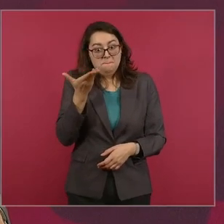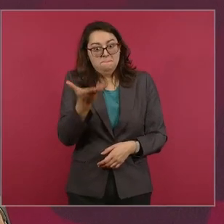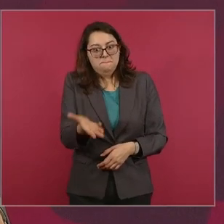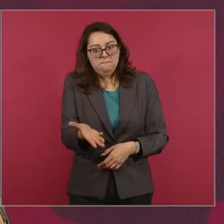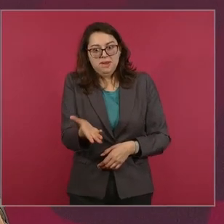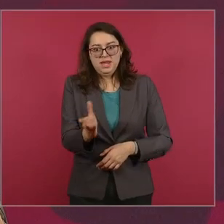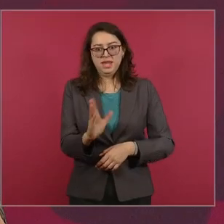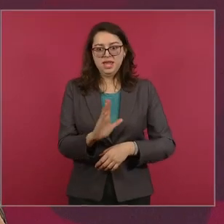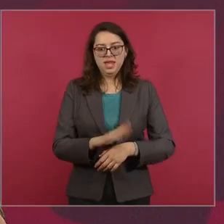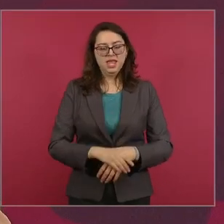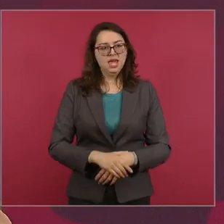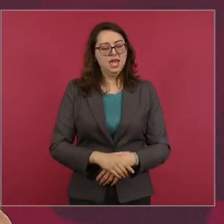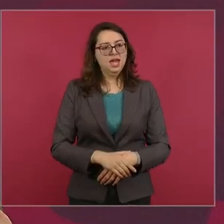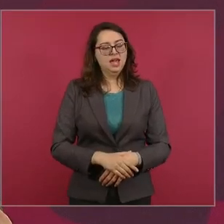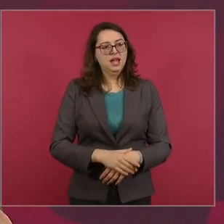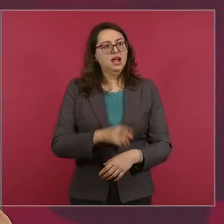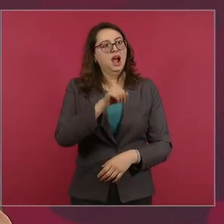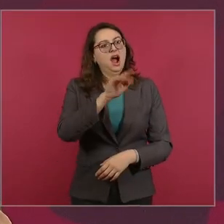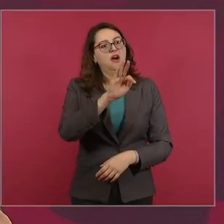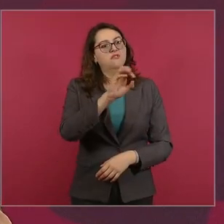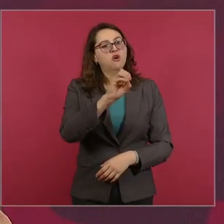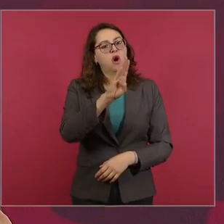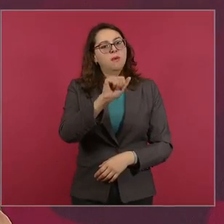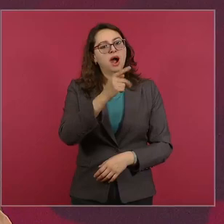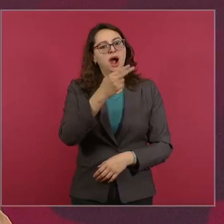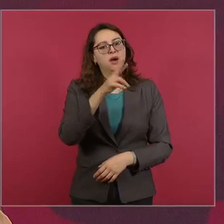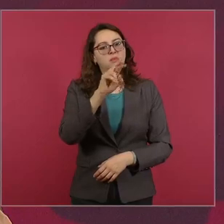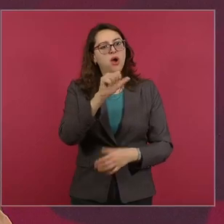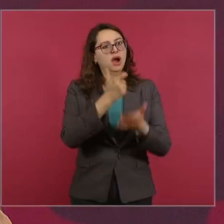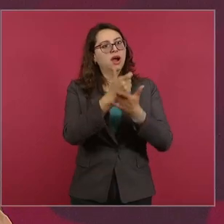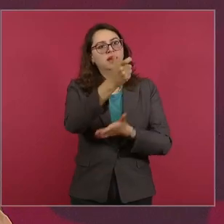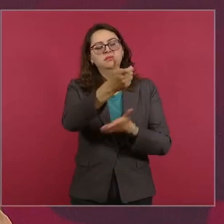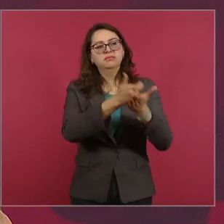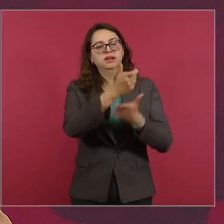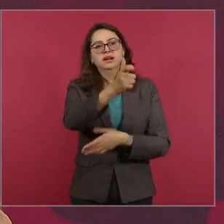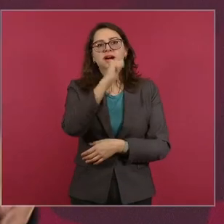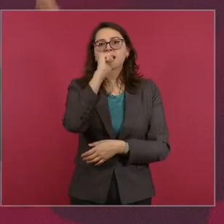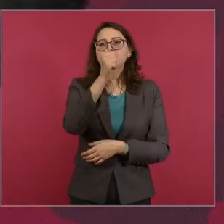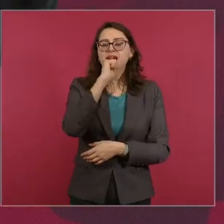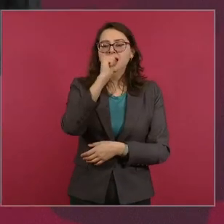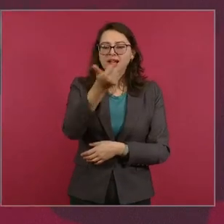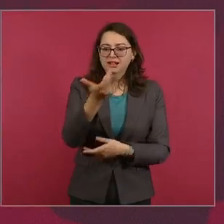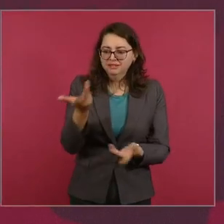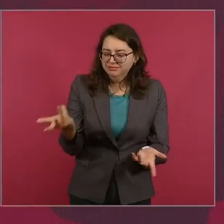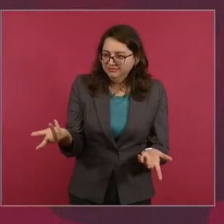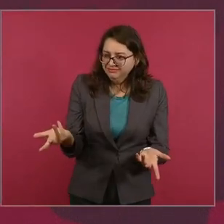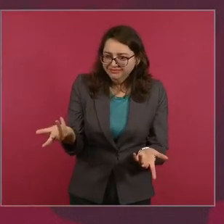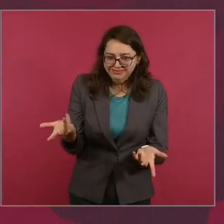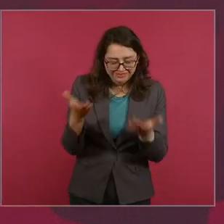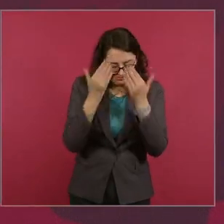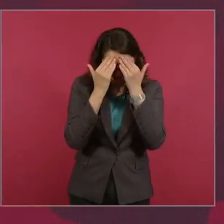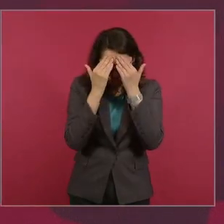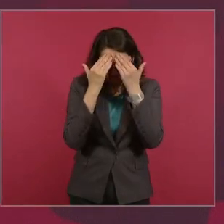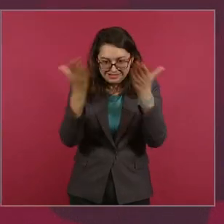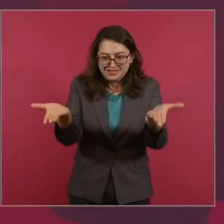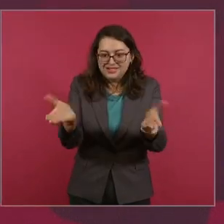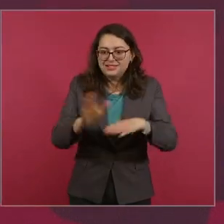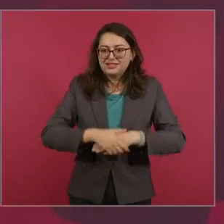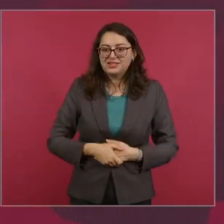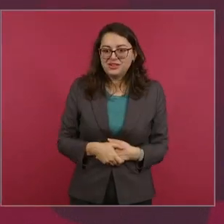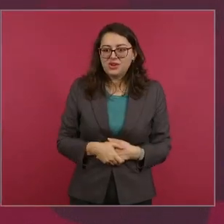publicado que no se pagara el Fogaproa o sea cómo no vamos a pagar